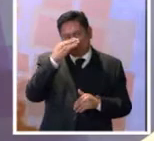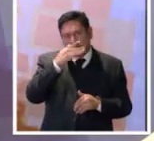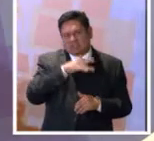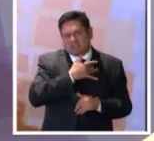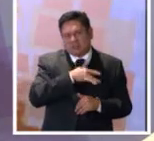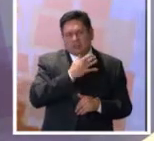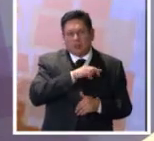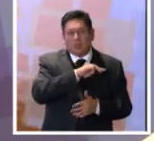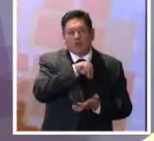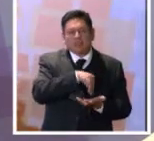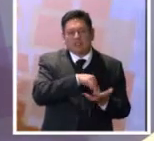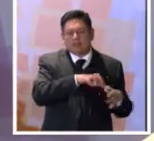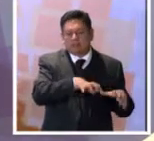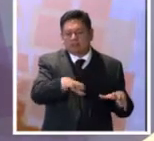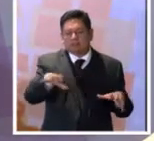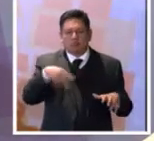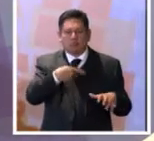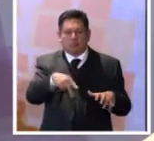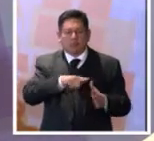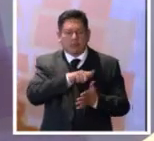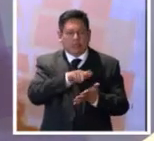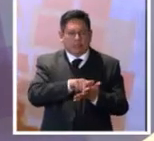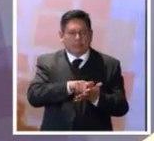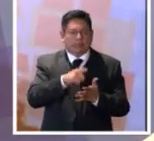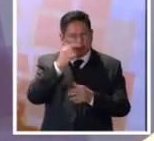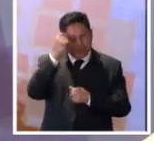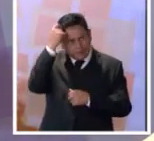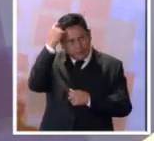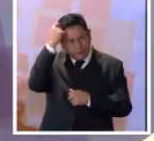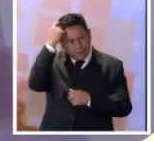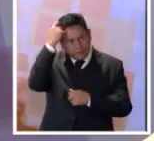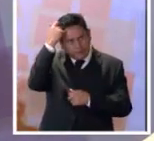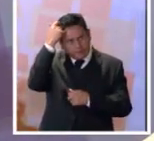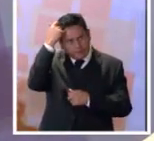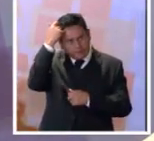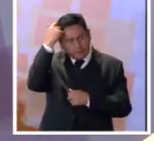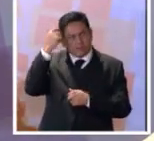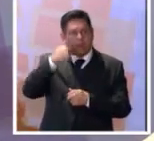recuerdo que el tema de paridad se ha visto también